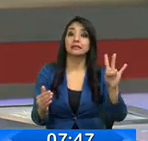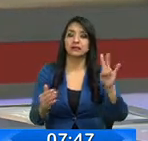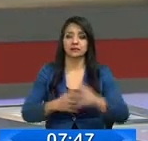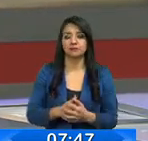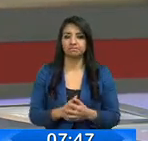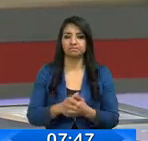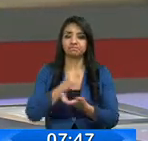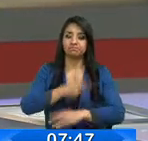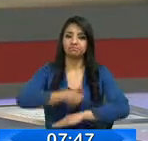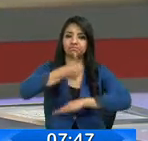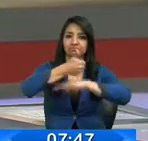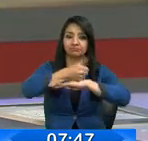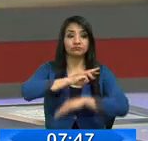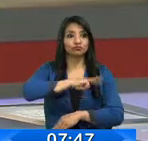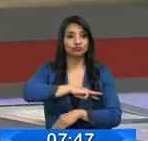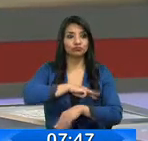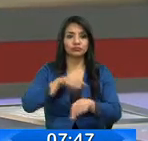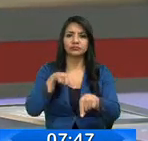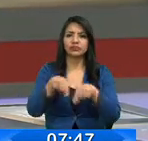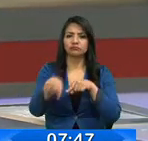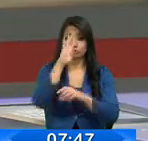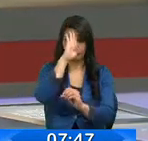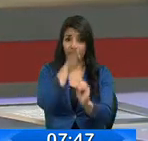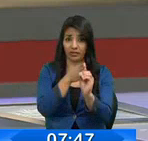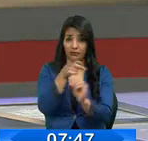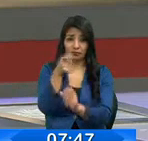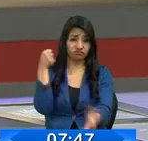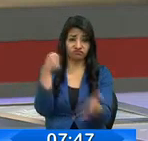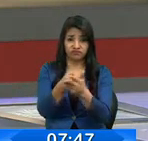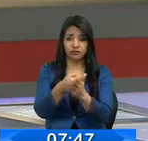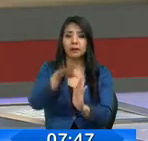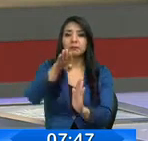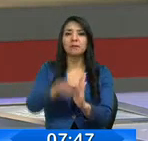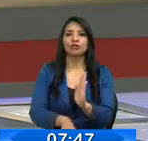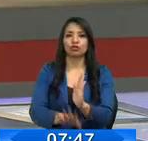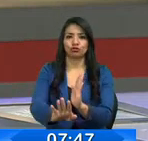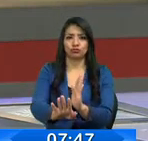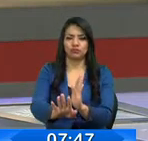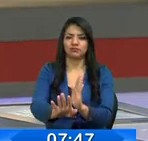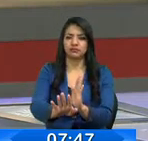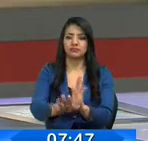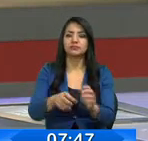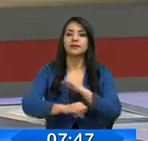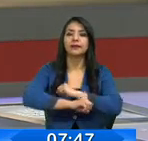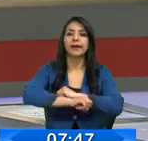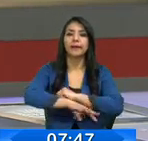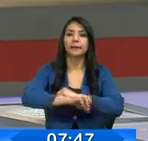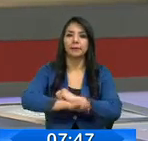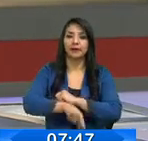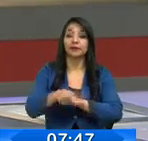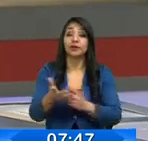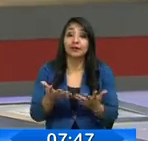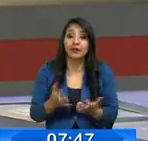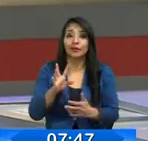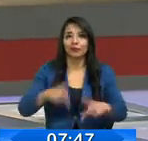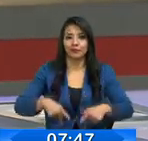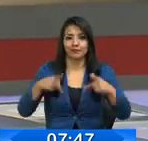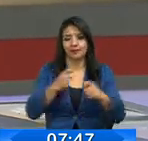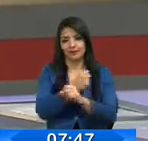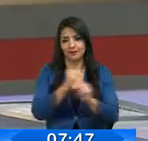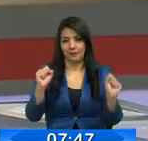Agencia Metropolitana de Tránsito busca seguir reduciendo los accidentes en las vías con la campaña Te Queremos a Salvo.